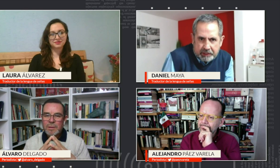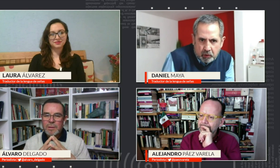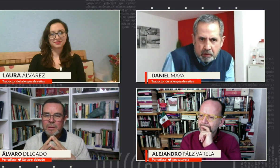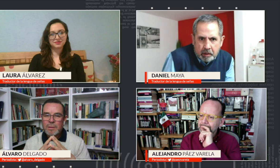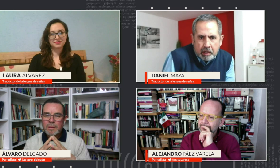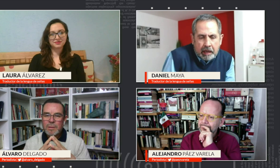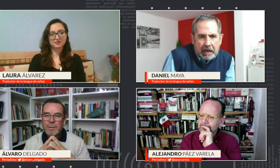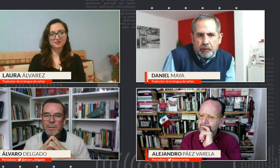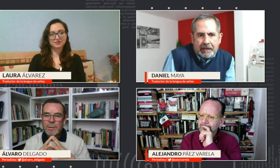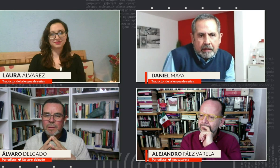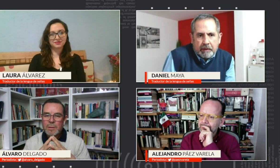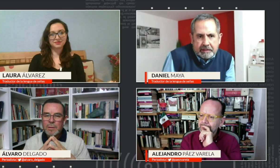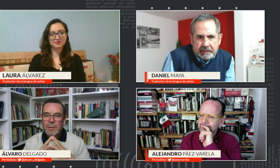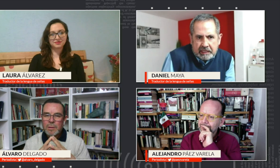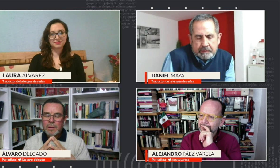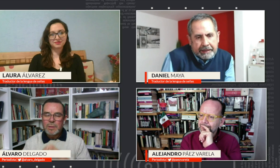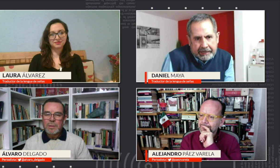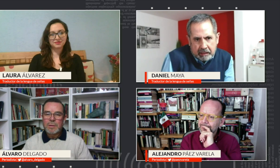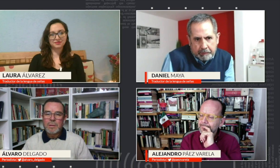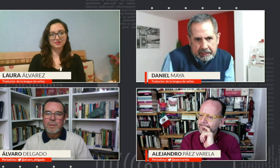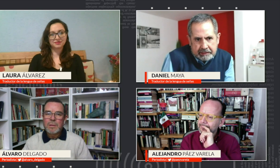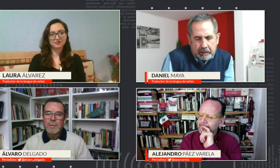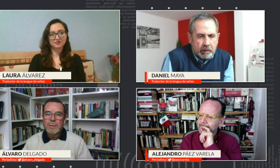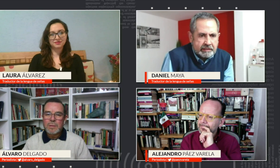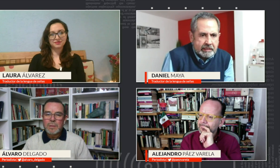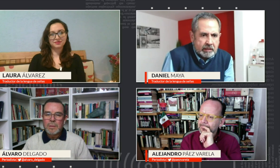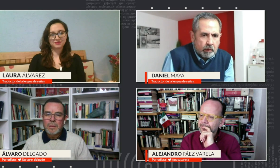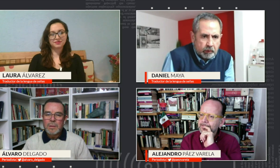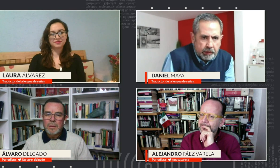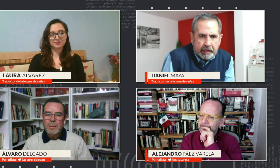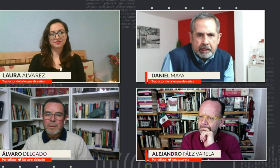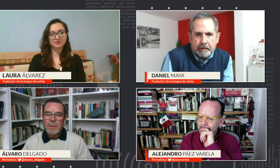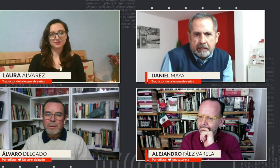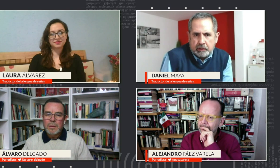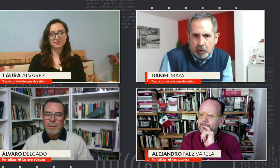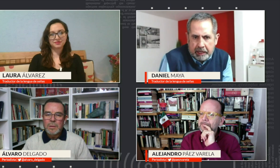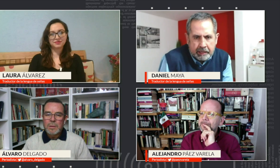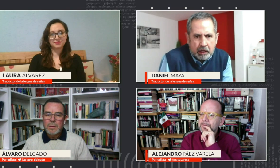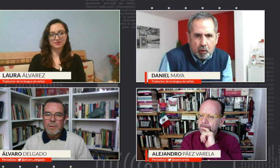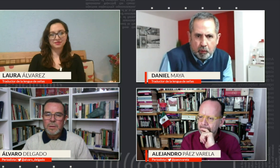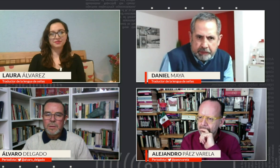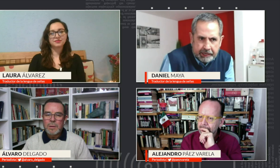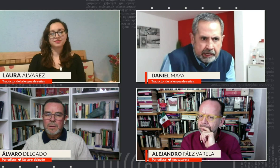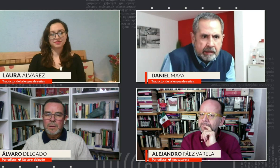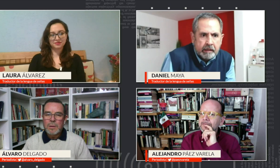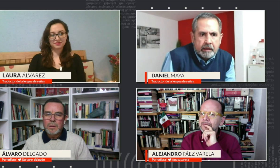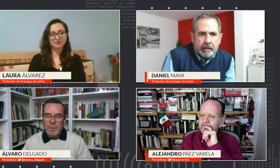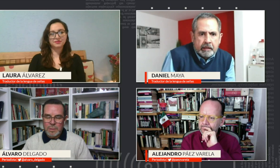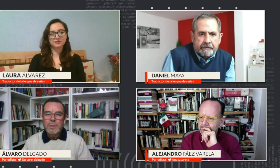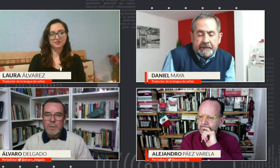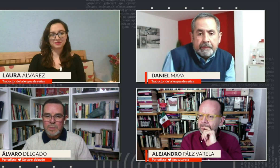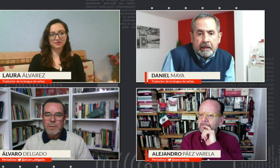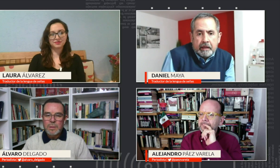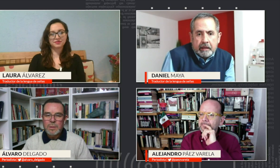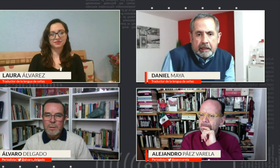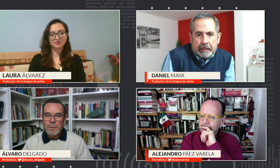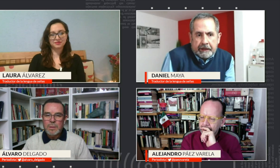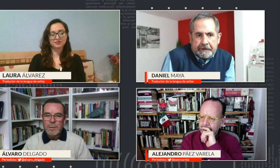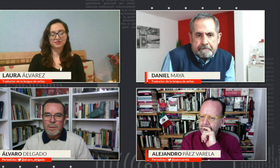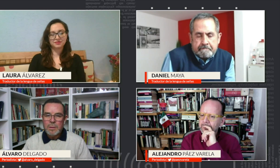hablan español, hay una lengua de señas para cada país. Lengua de señas ecuatoriana, venezolana, colombiana, en